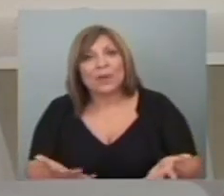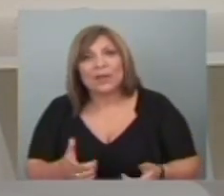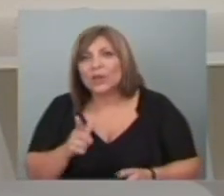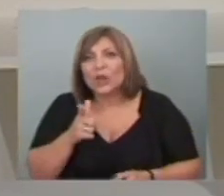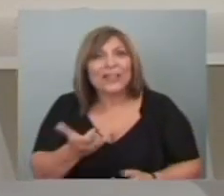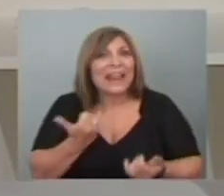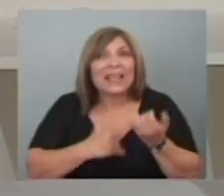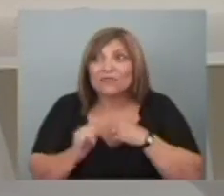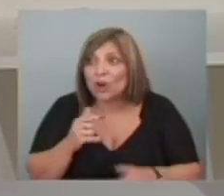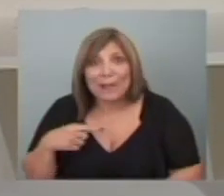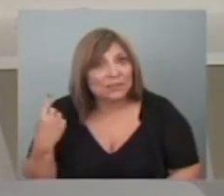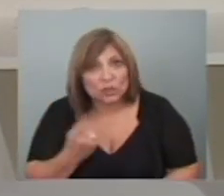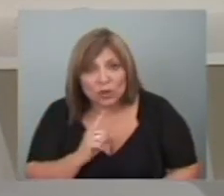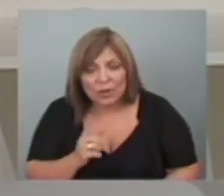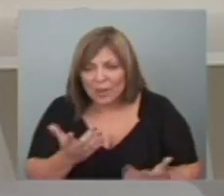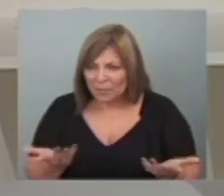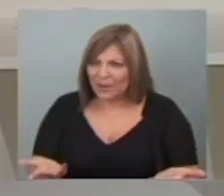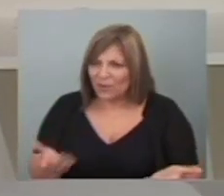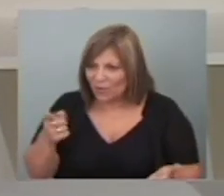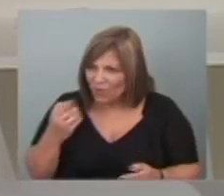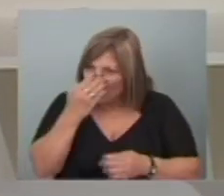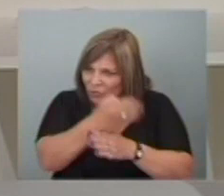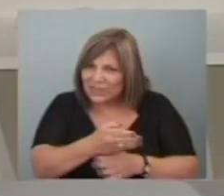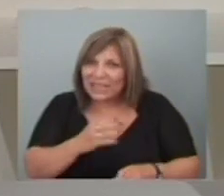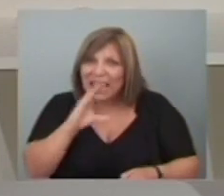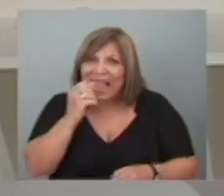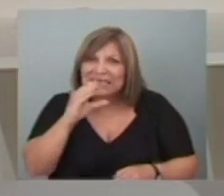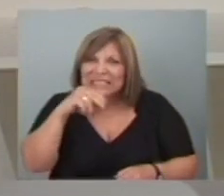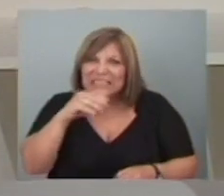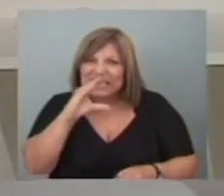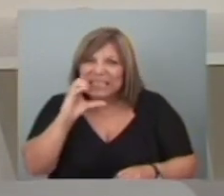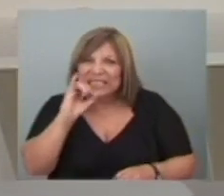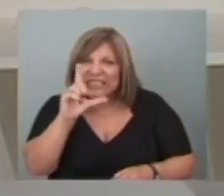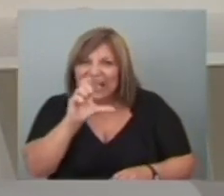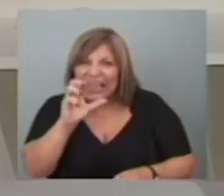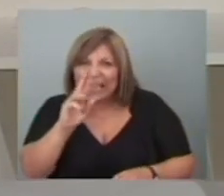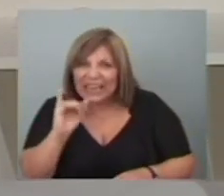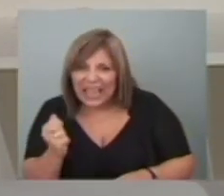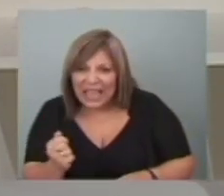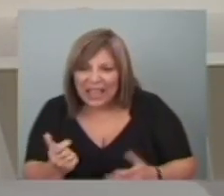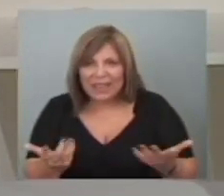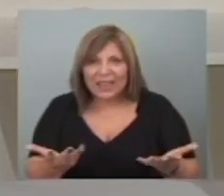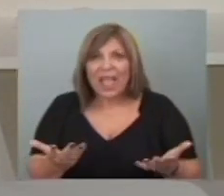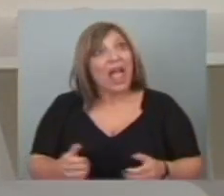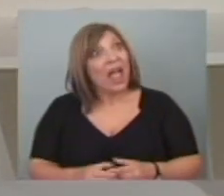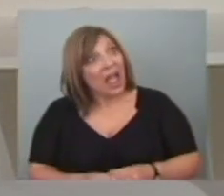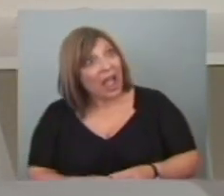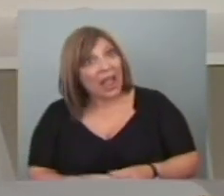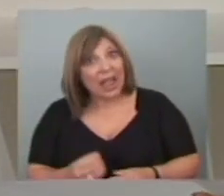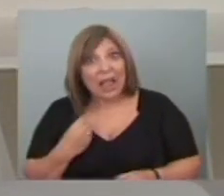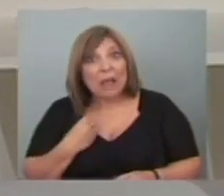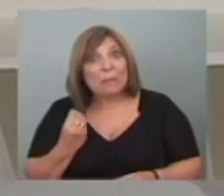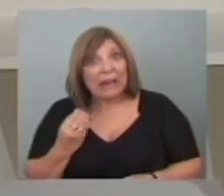la información. Entonces nosotros decimos, pero ¿fuiste a Cancillería? Ah, entonces te miran como que, ah, ¿y para qué